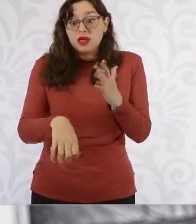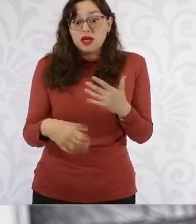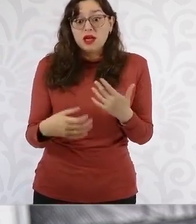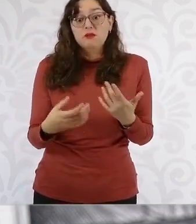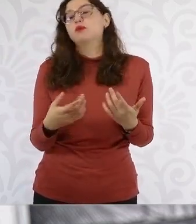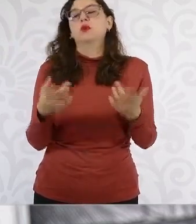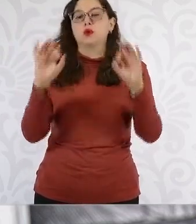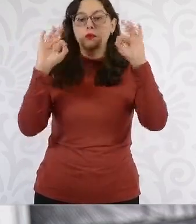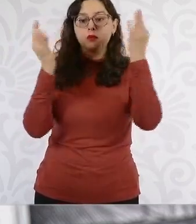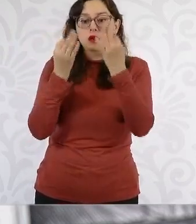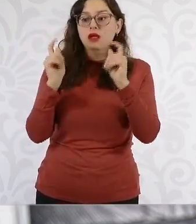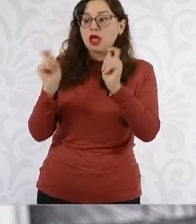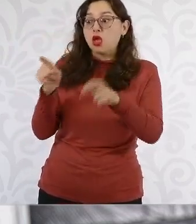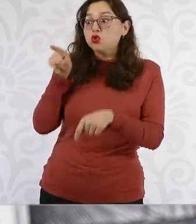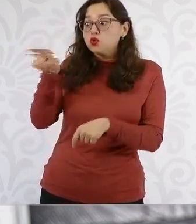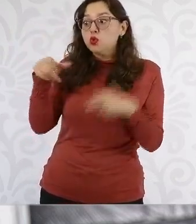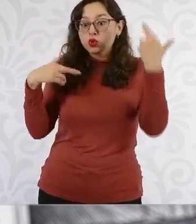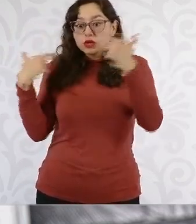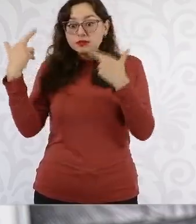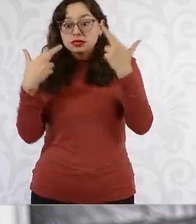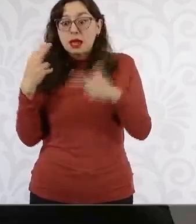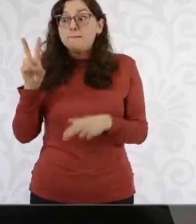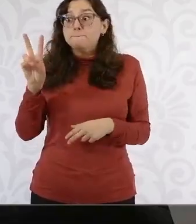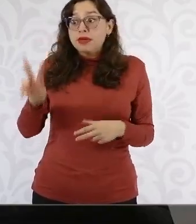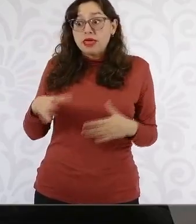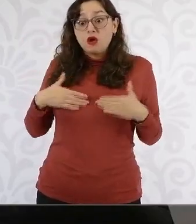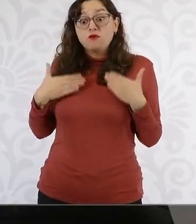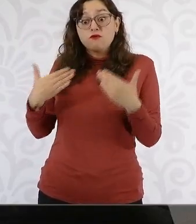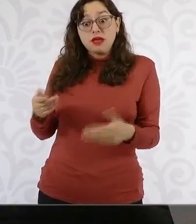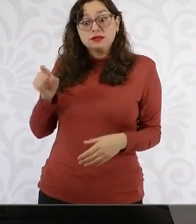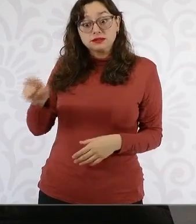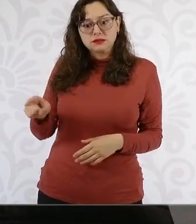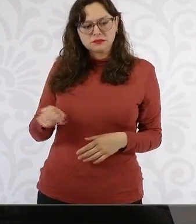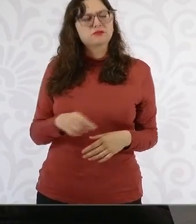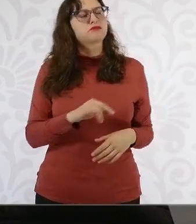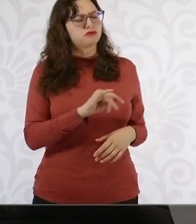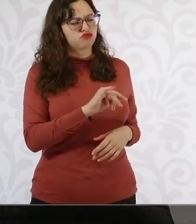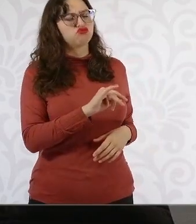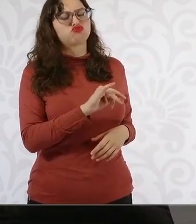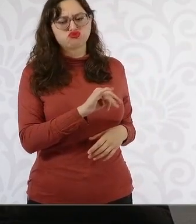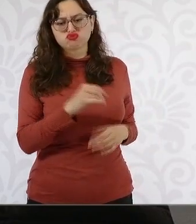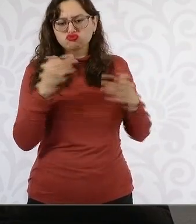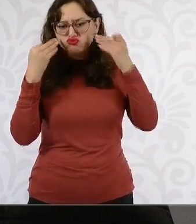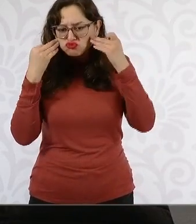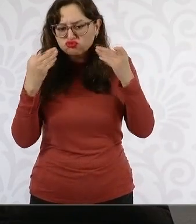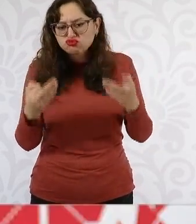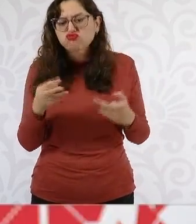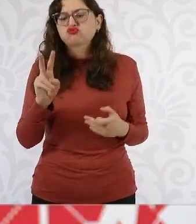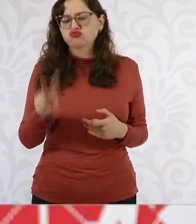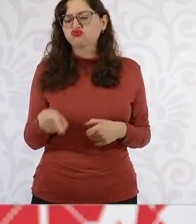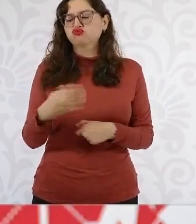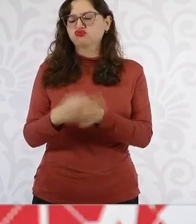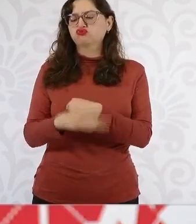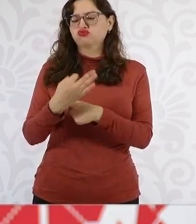estás delegando una confiabilidad, está dando en alguna medida fe de que es cierto que